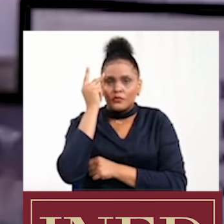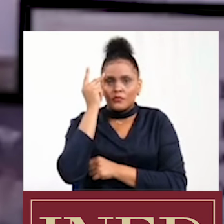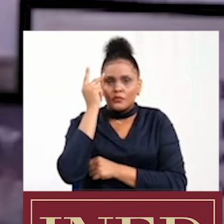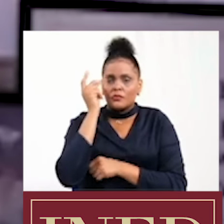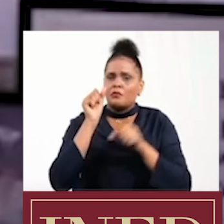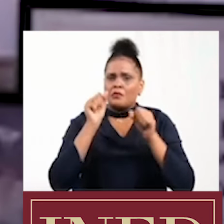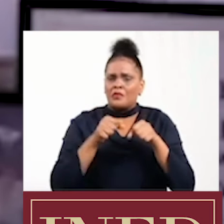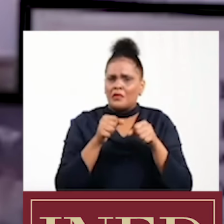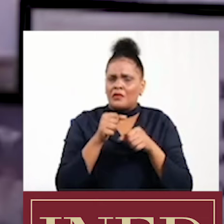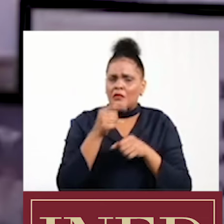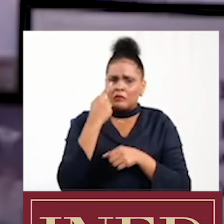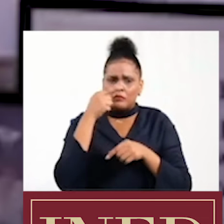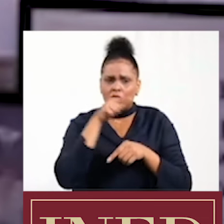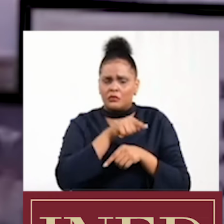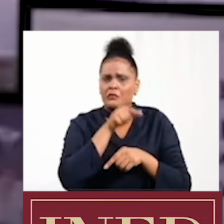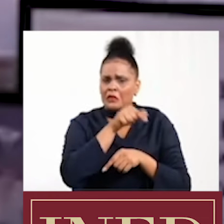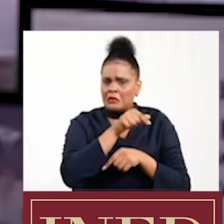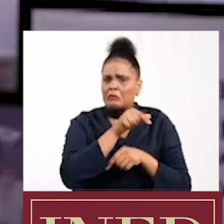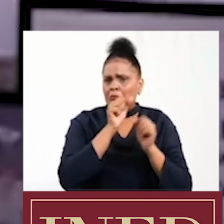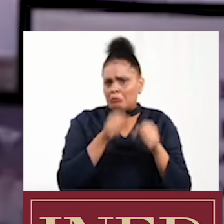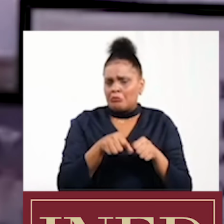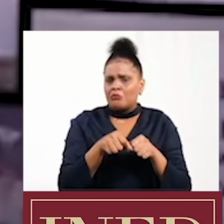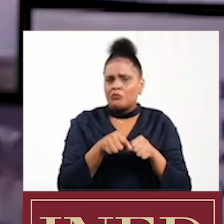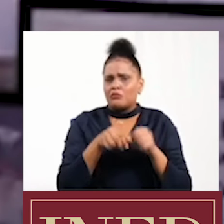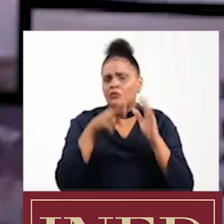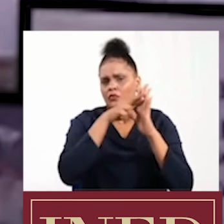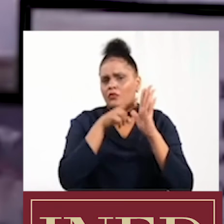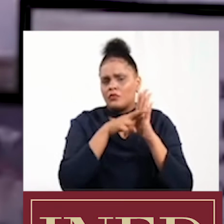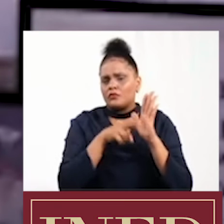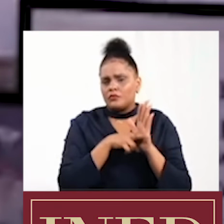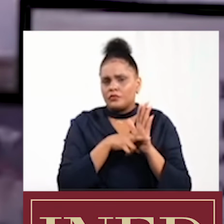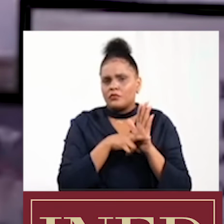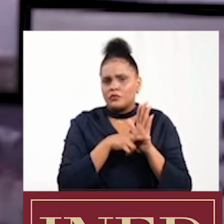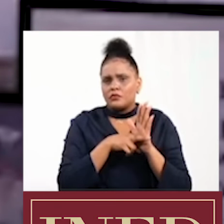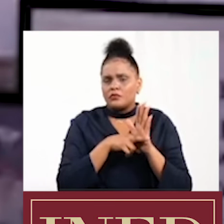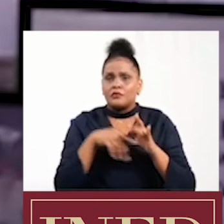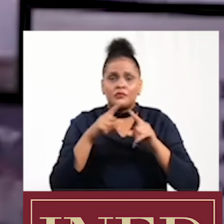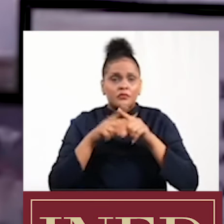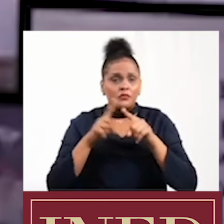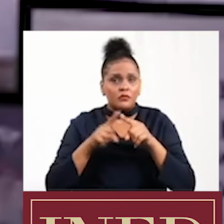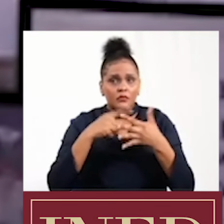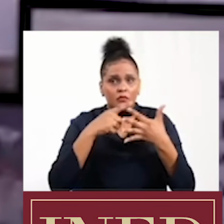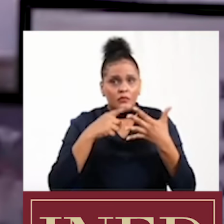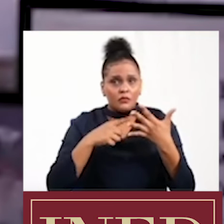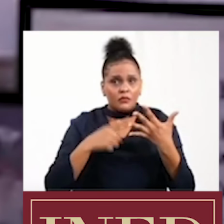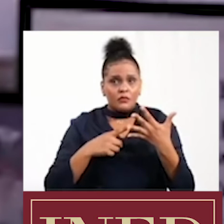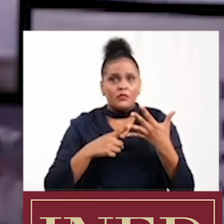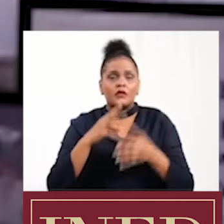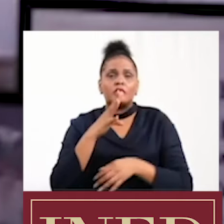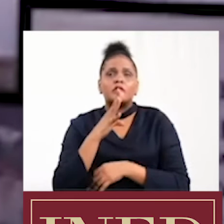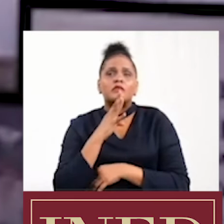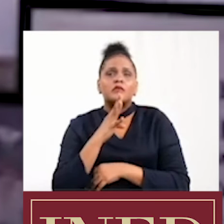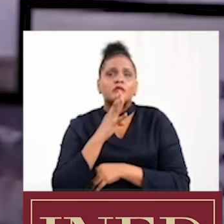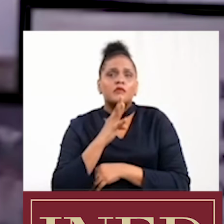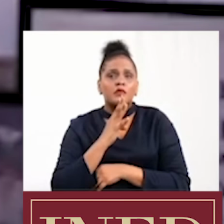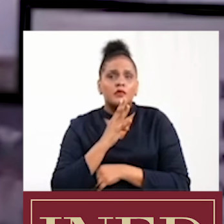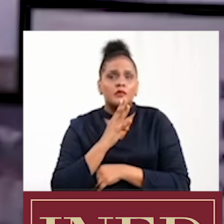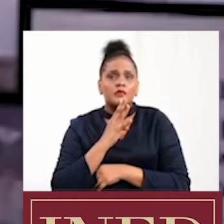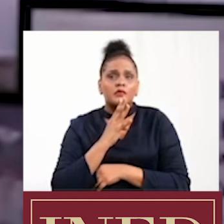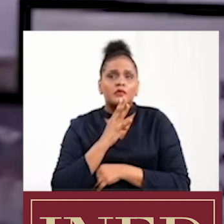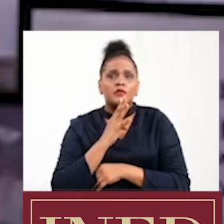chile- entonces yo creo que ahí digamos en los debates parlamentarios siempre es necesario evidencia objetiva que te hable de la subrepresentación de las